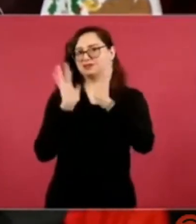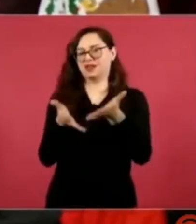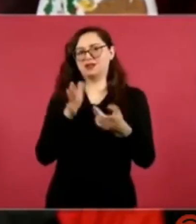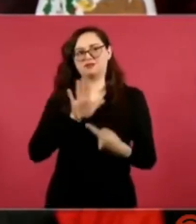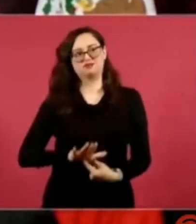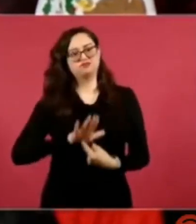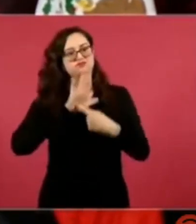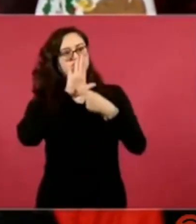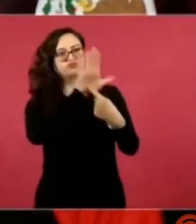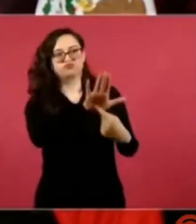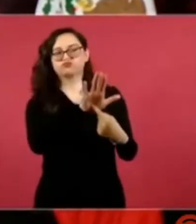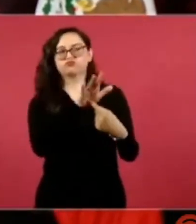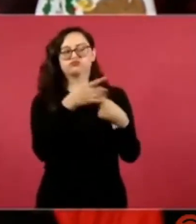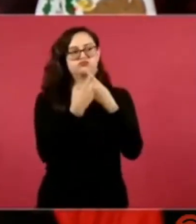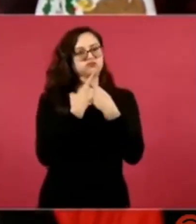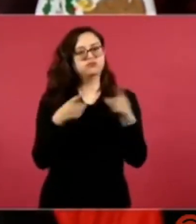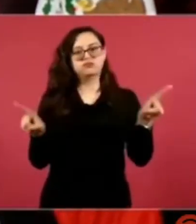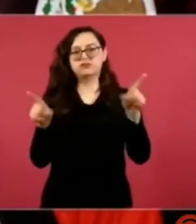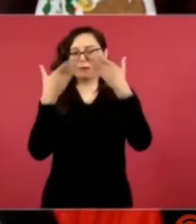Muy avispados.